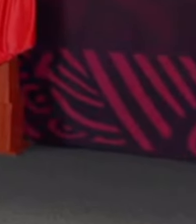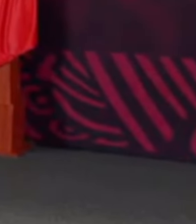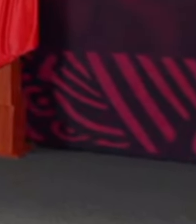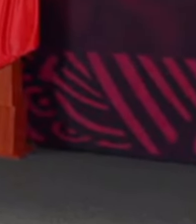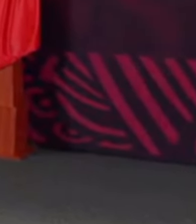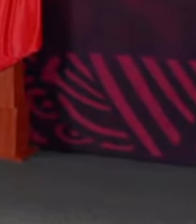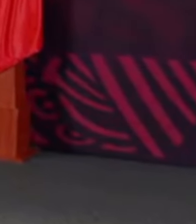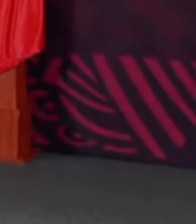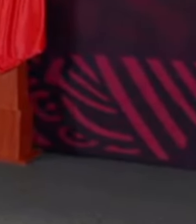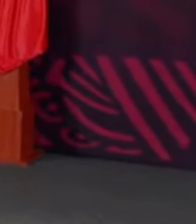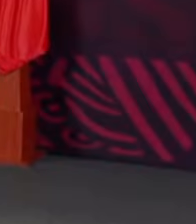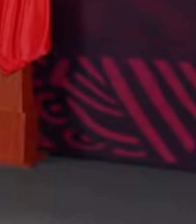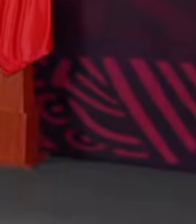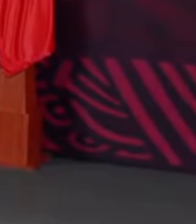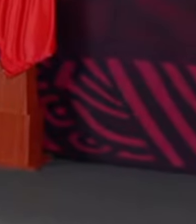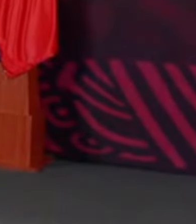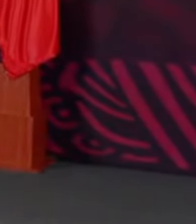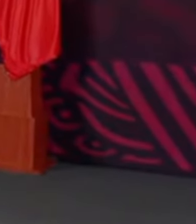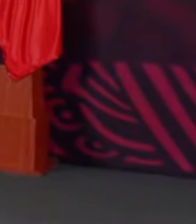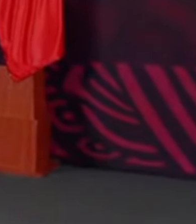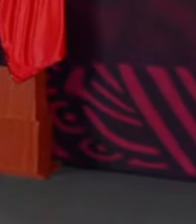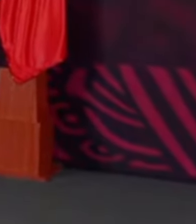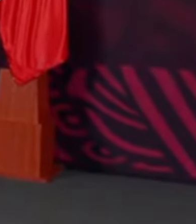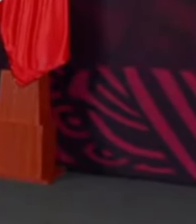que me ha dado tanto.